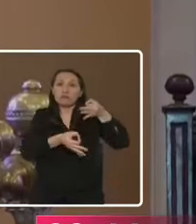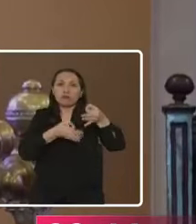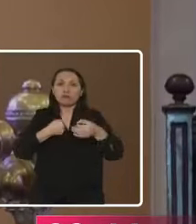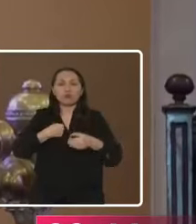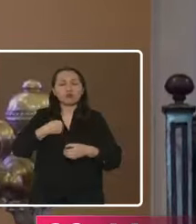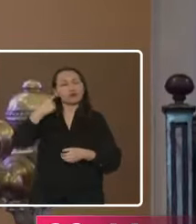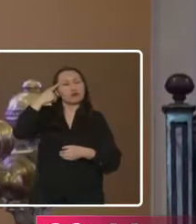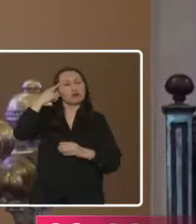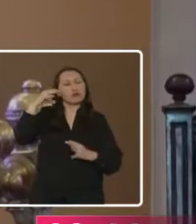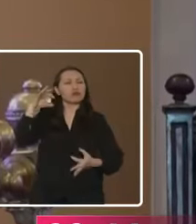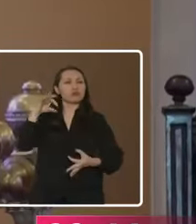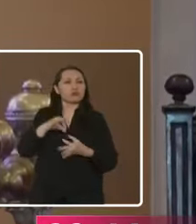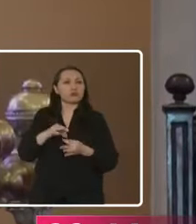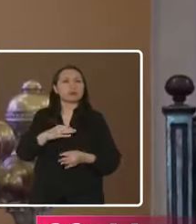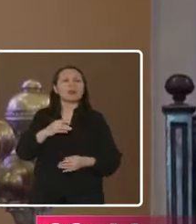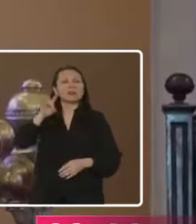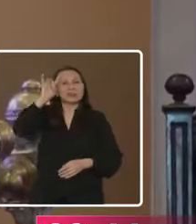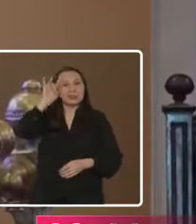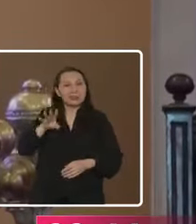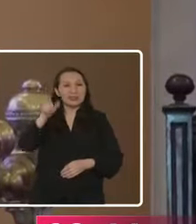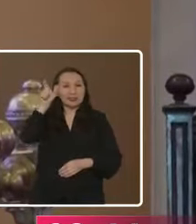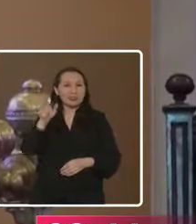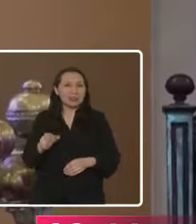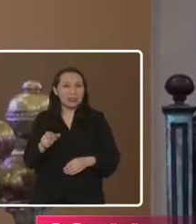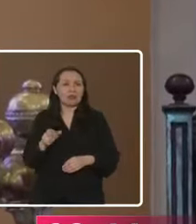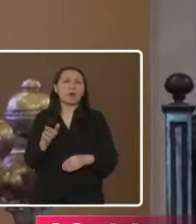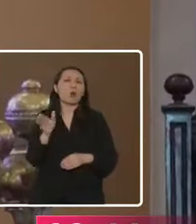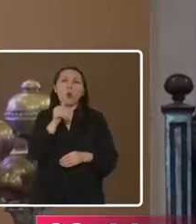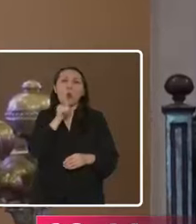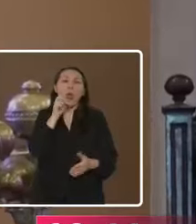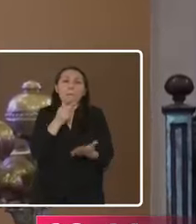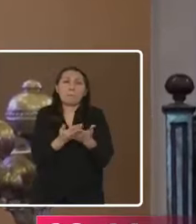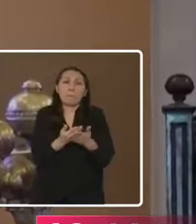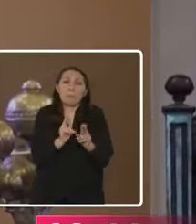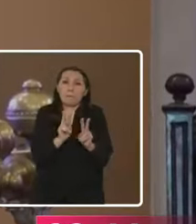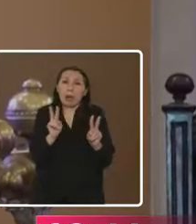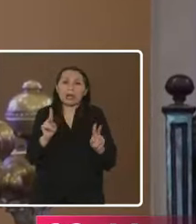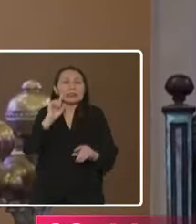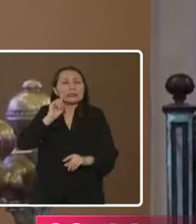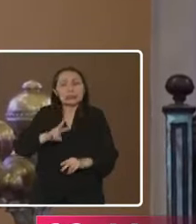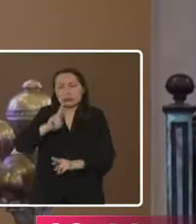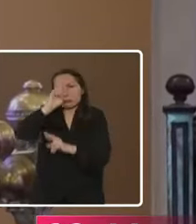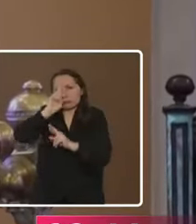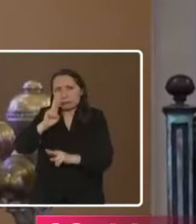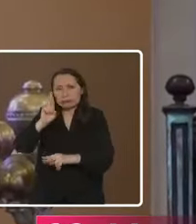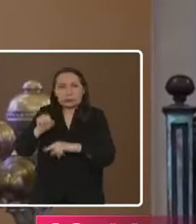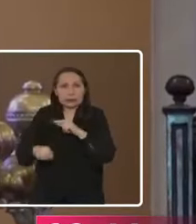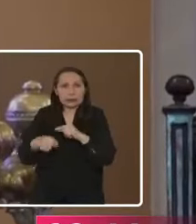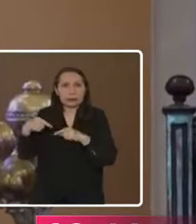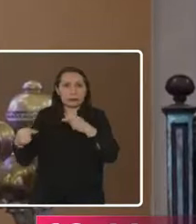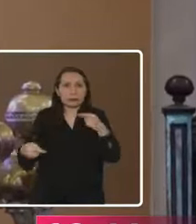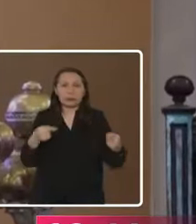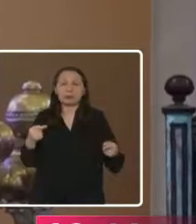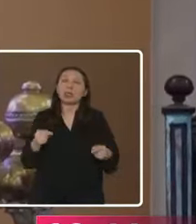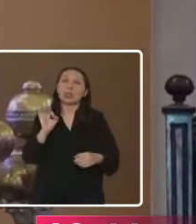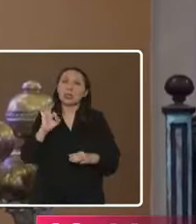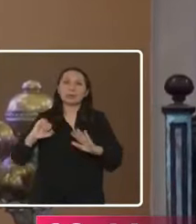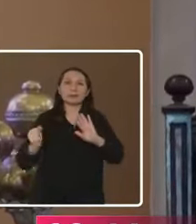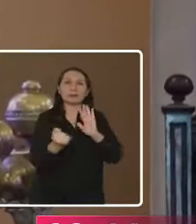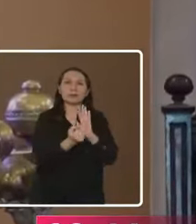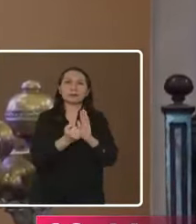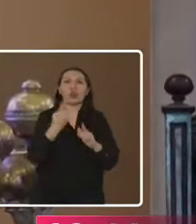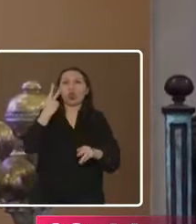nos identifiquen, porque sabía que no hay paz social sin tolerancia. Y ese fue el sello de sus dos